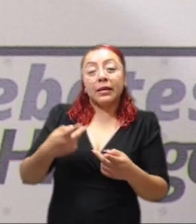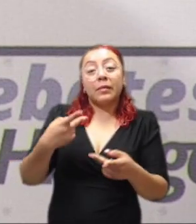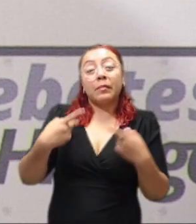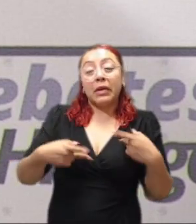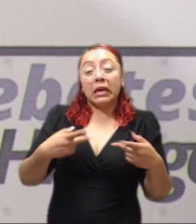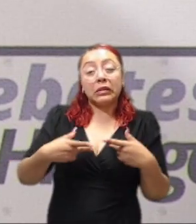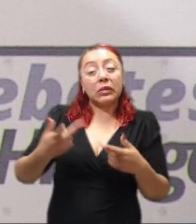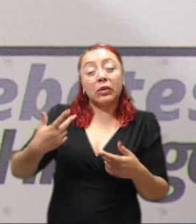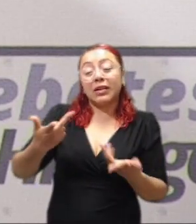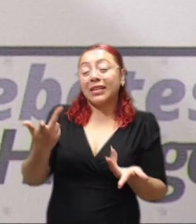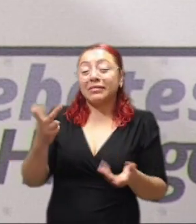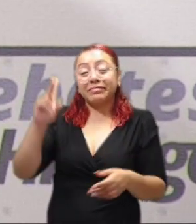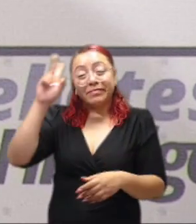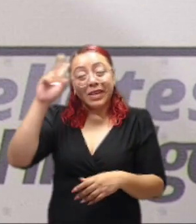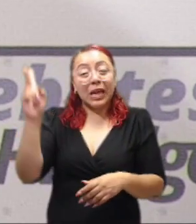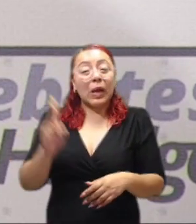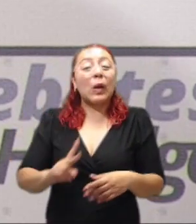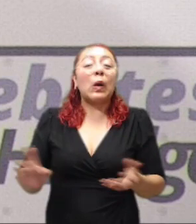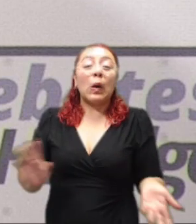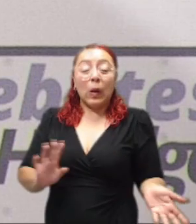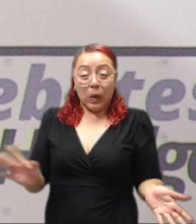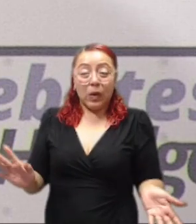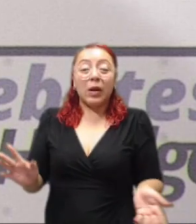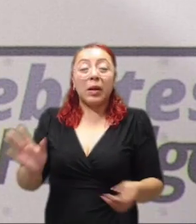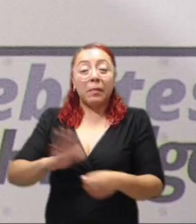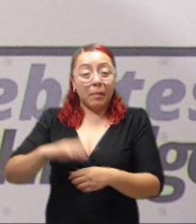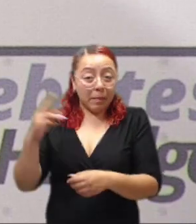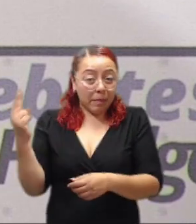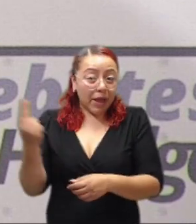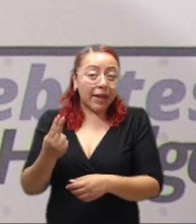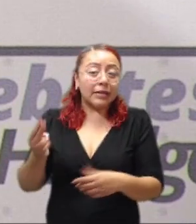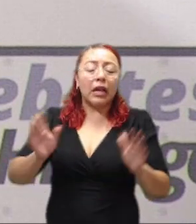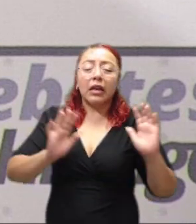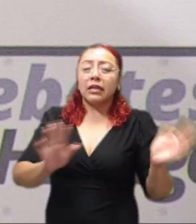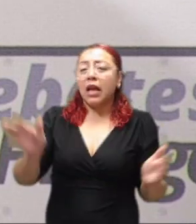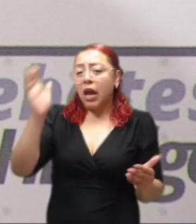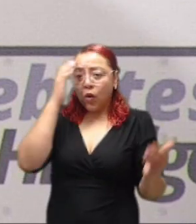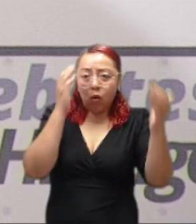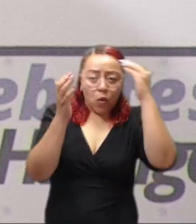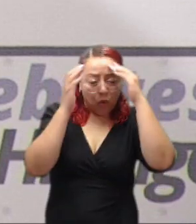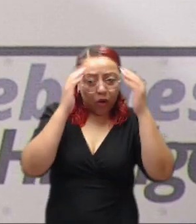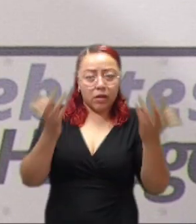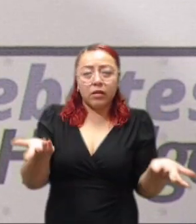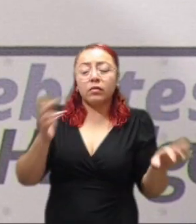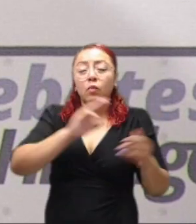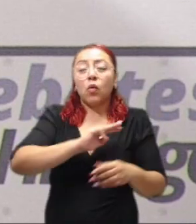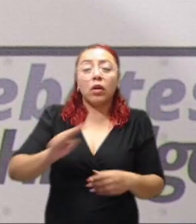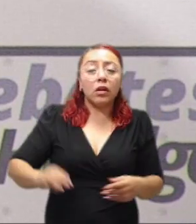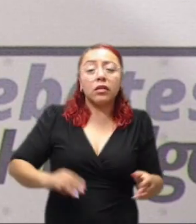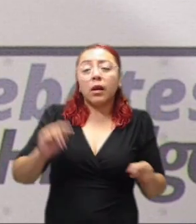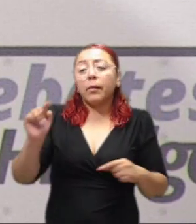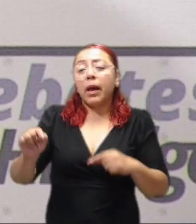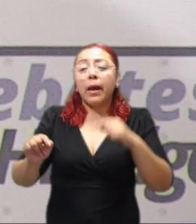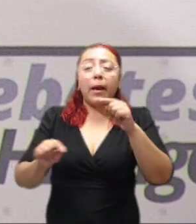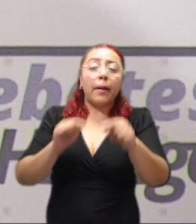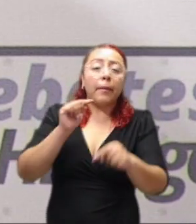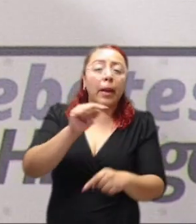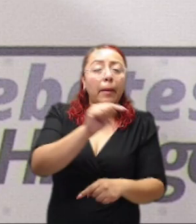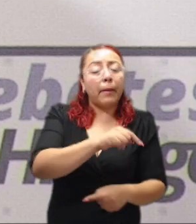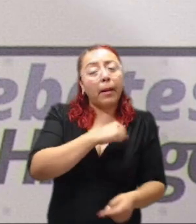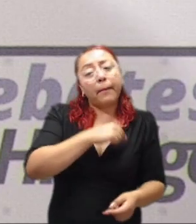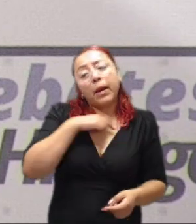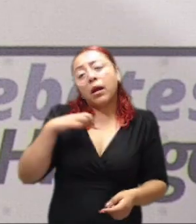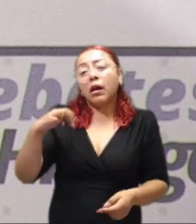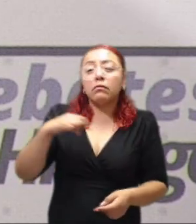servicio y ya lo conocemos hemos caminado el municipio durante muchos años en esta campaña nosotros estamos caminando alrededor